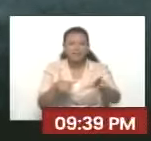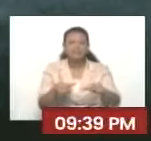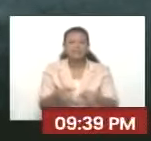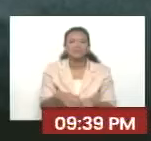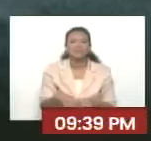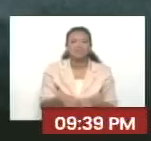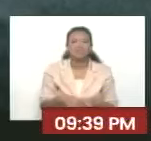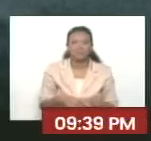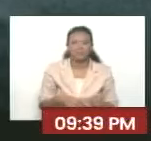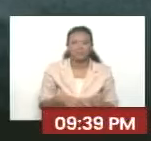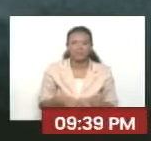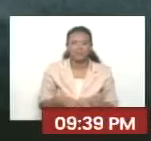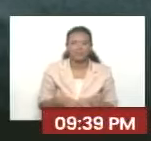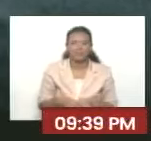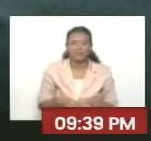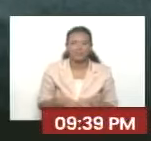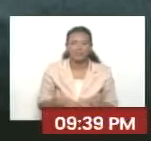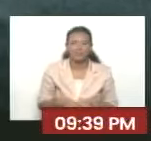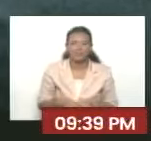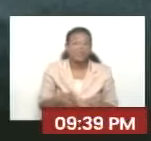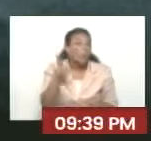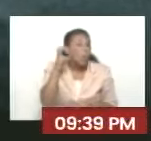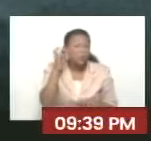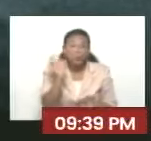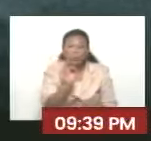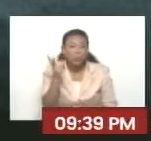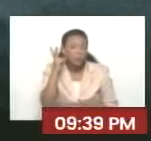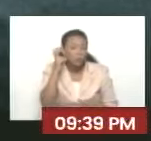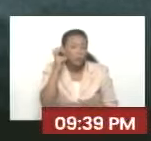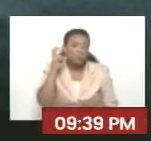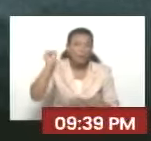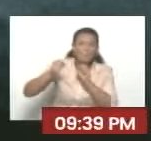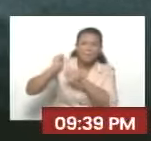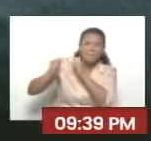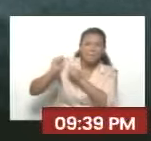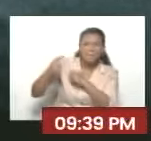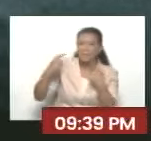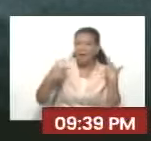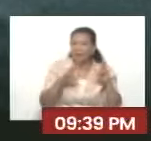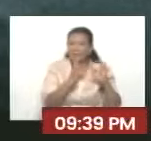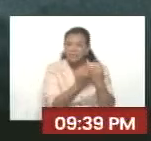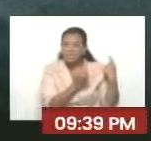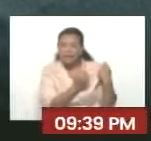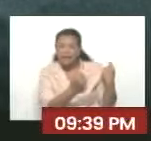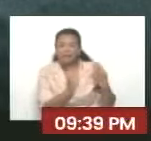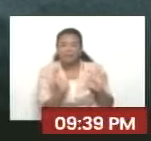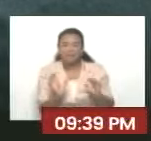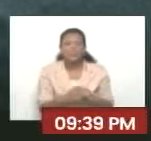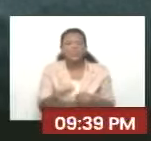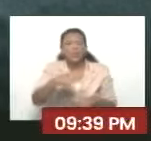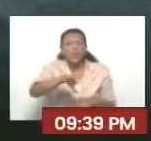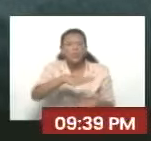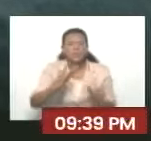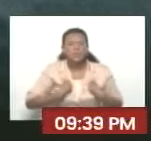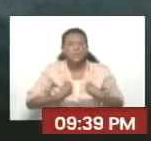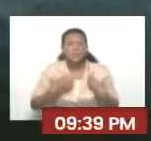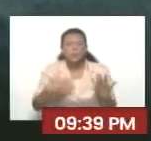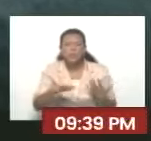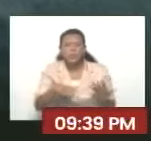clavellinas. No le escucho. No lo dejan escuchar. Mira, ¿dónde estás ahorita?